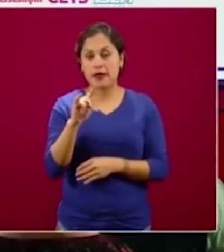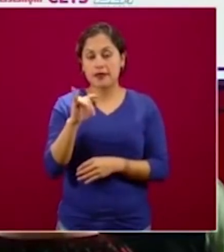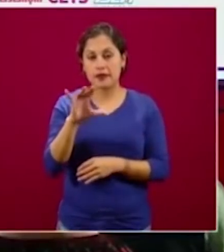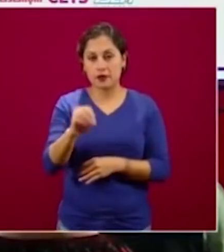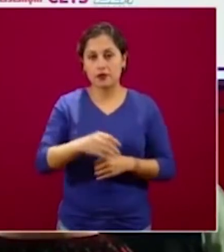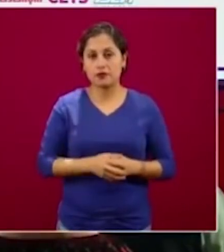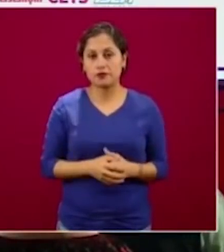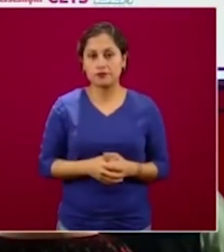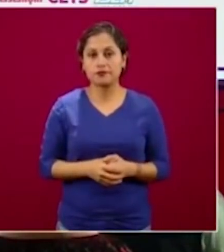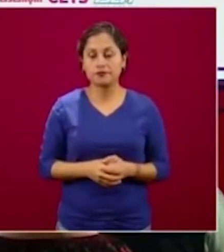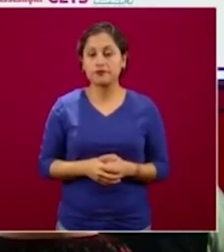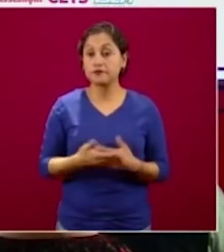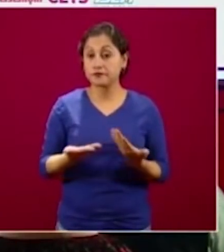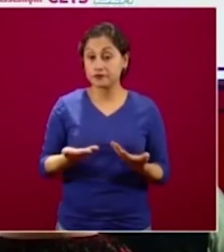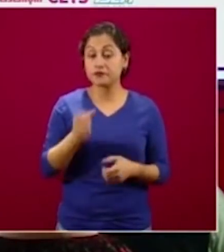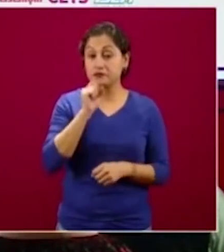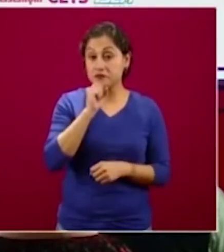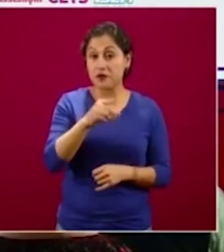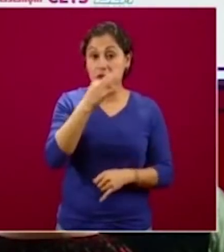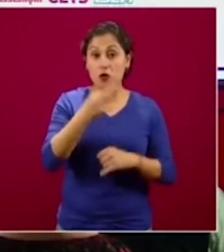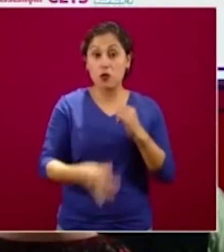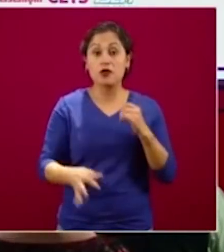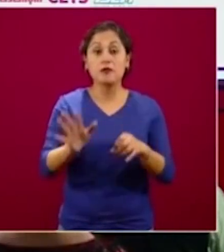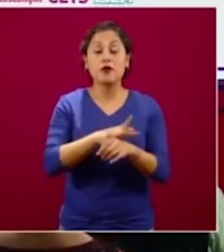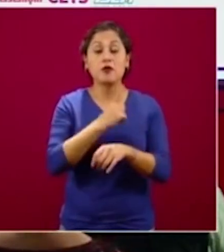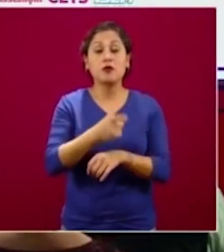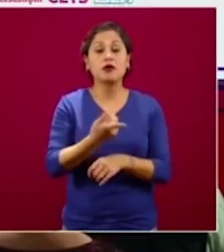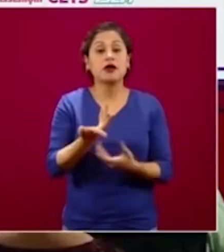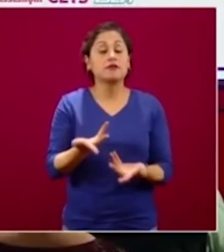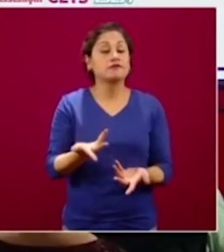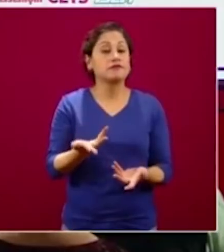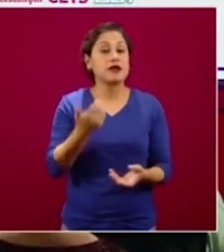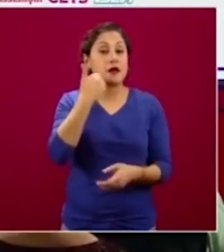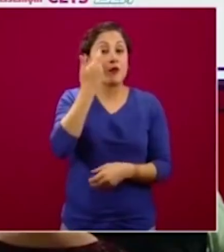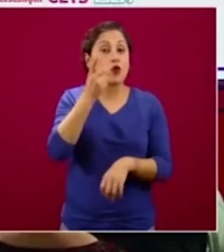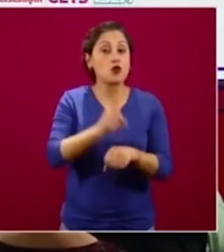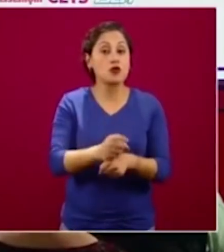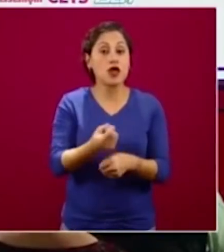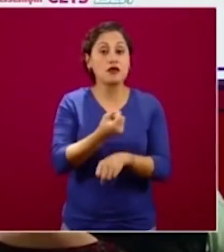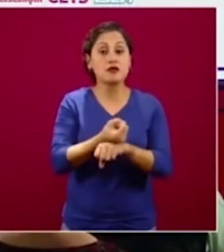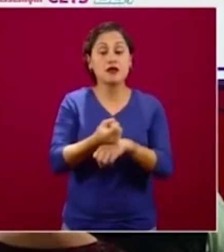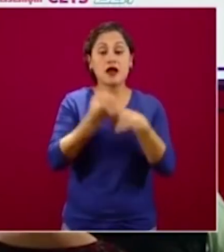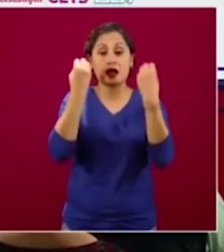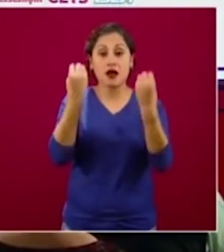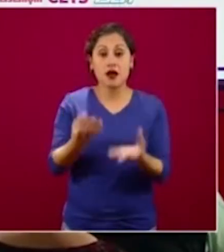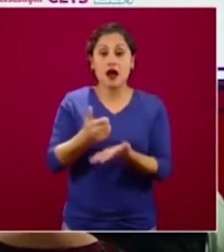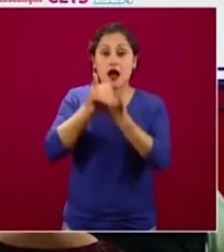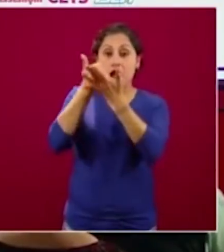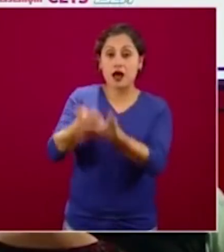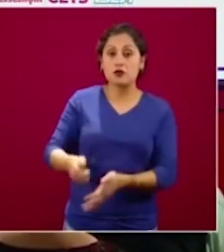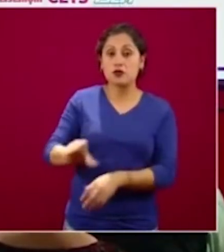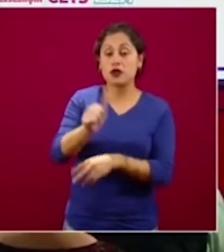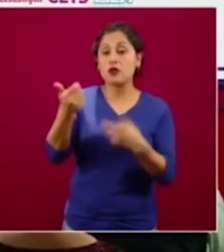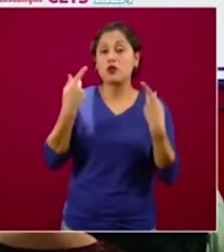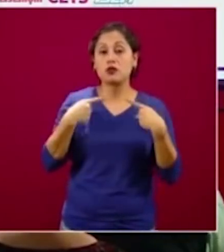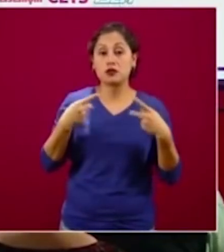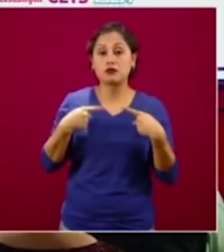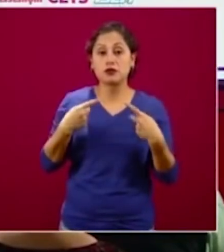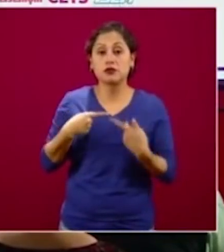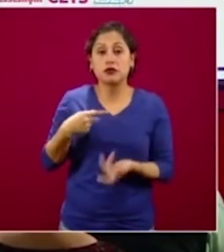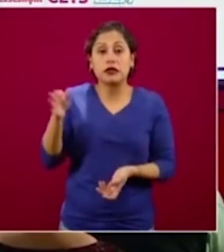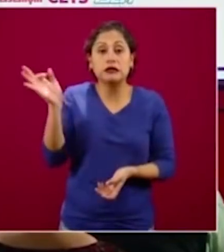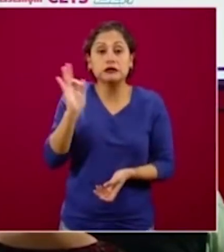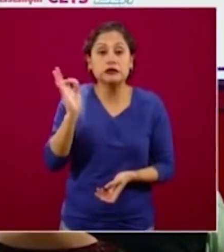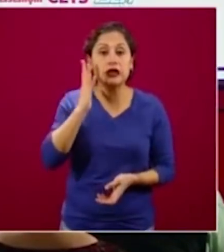acto que en este momento generamos para otras personas, pero es un acto que en algún momento lo podemos requerir